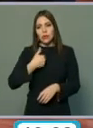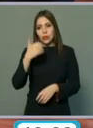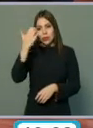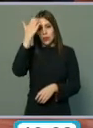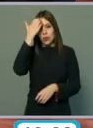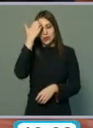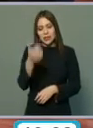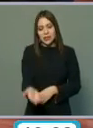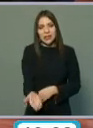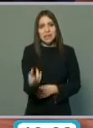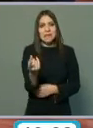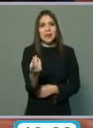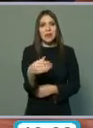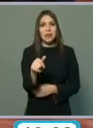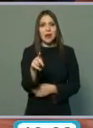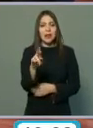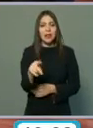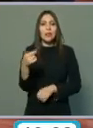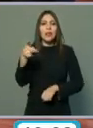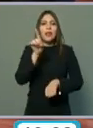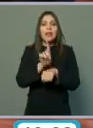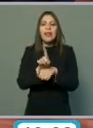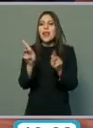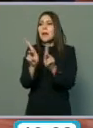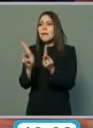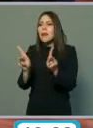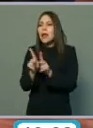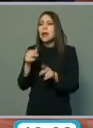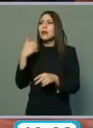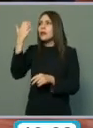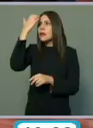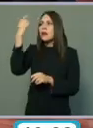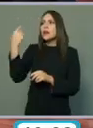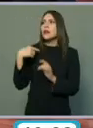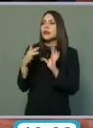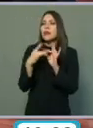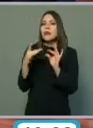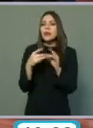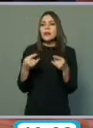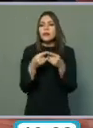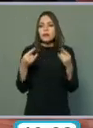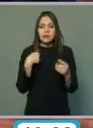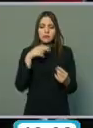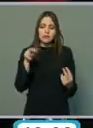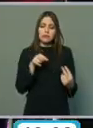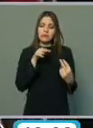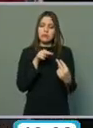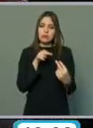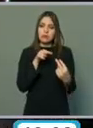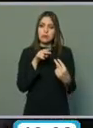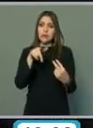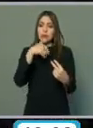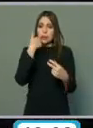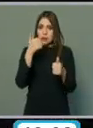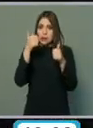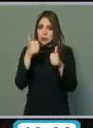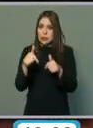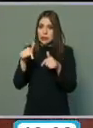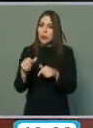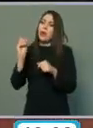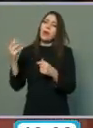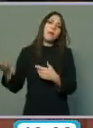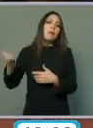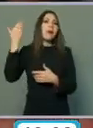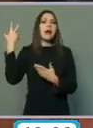Martín. Wow. Un día que pasé a ese centro comercial, conocí su historia, lo miré a los ojos y le dije, ¿te quieres quedar aquí o te quieres ir